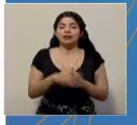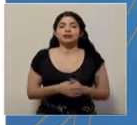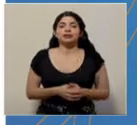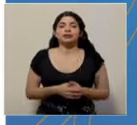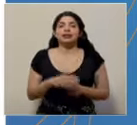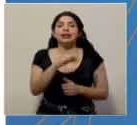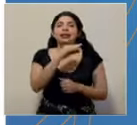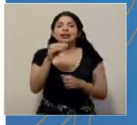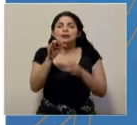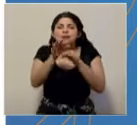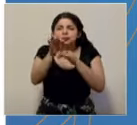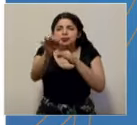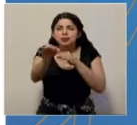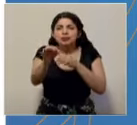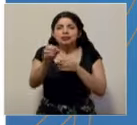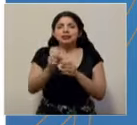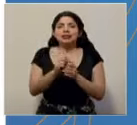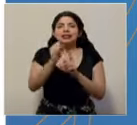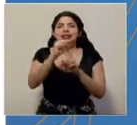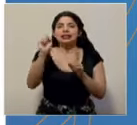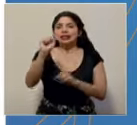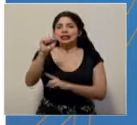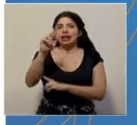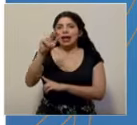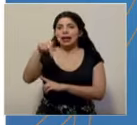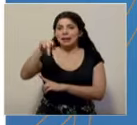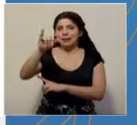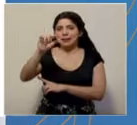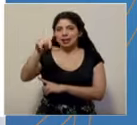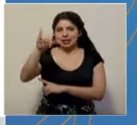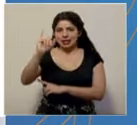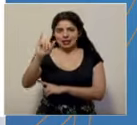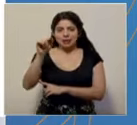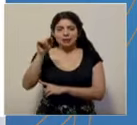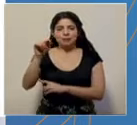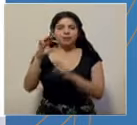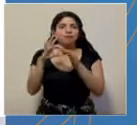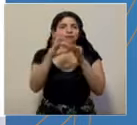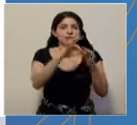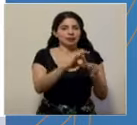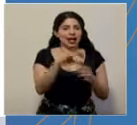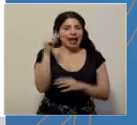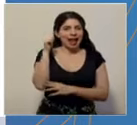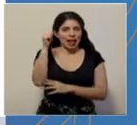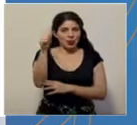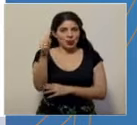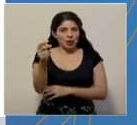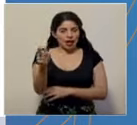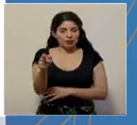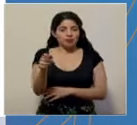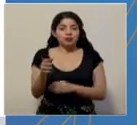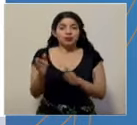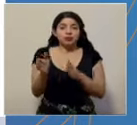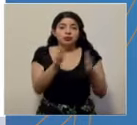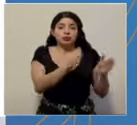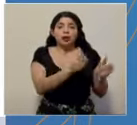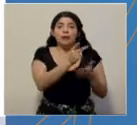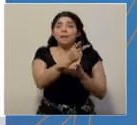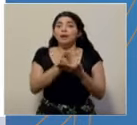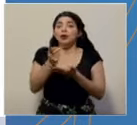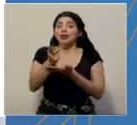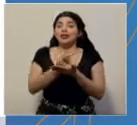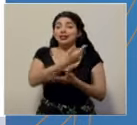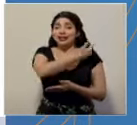y el distrito de Sarapiquí, perteneciente al cantón de Alajuela. Para la provincia